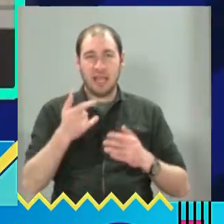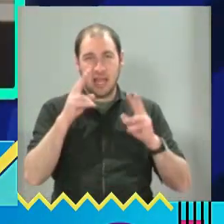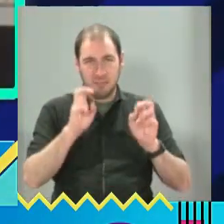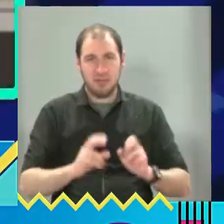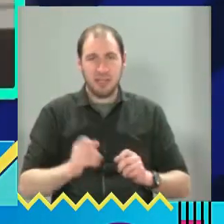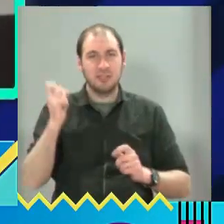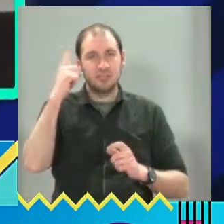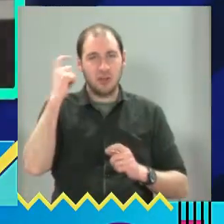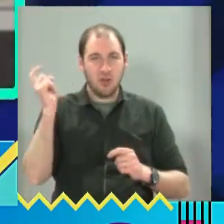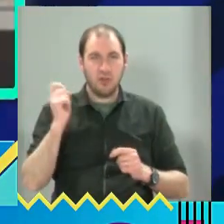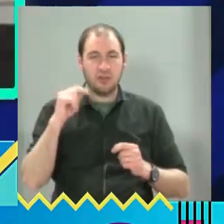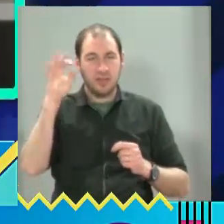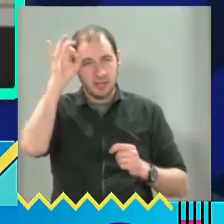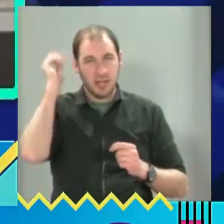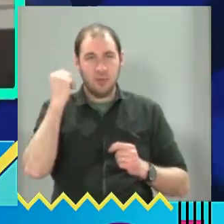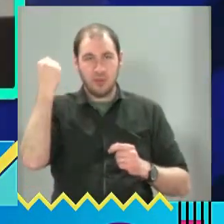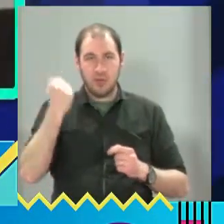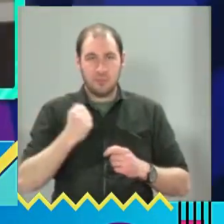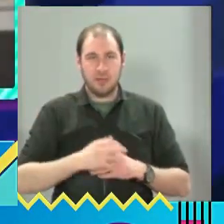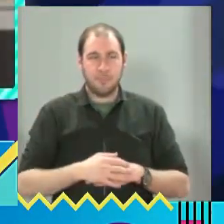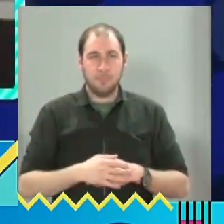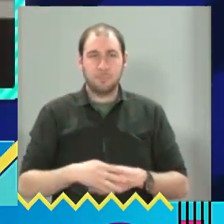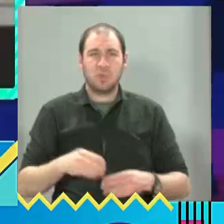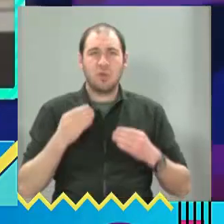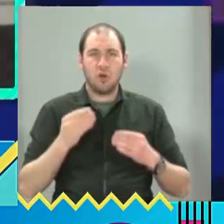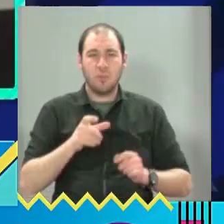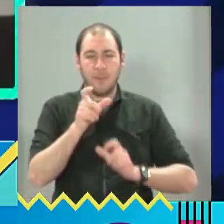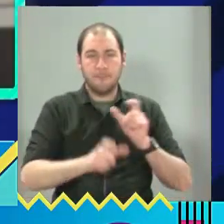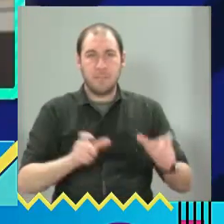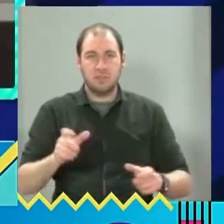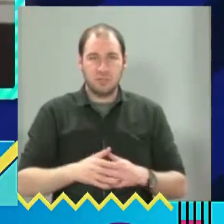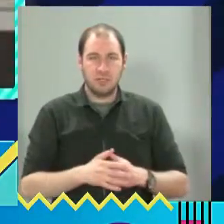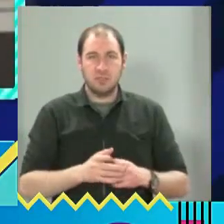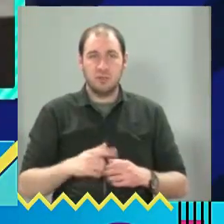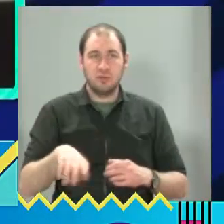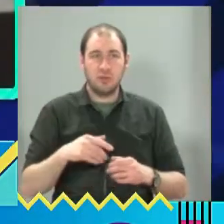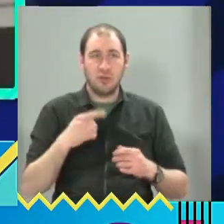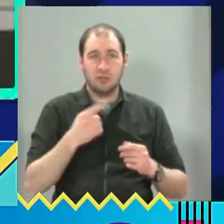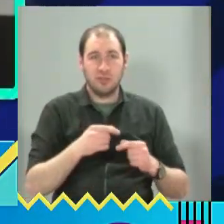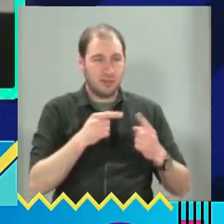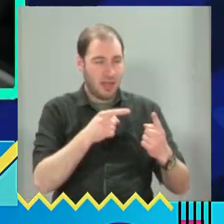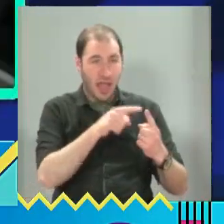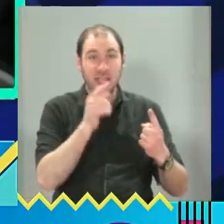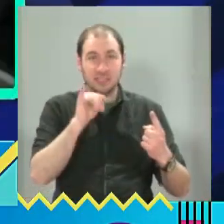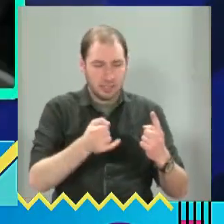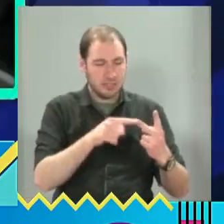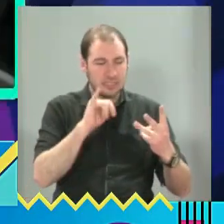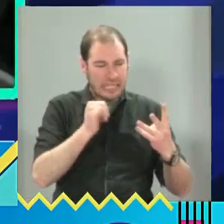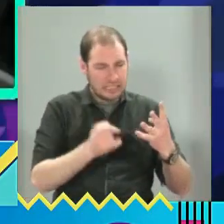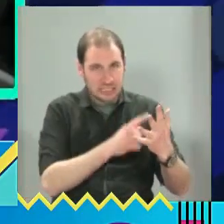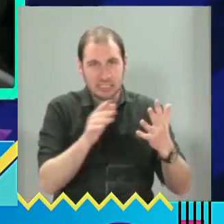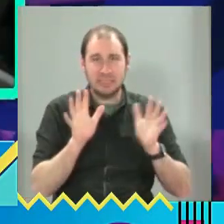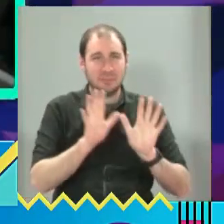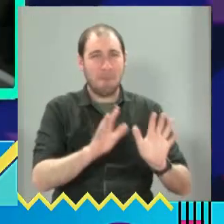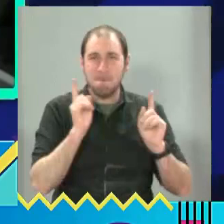estudios psicológicos y en neuroeconomía de cómo las personas tendemos a hacer lo que hace la mayoría. ¿Eso nos